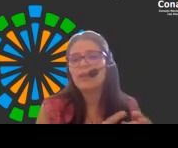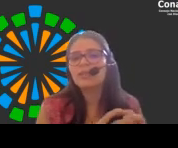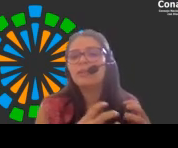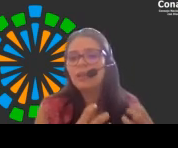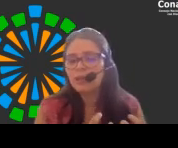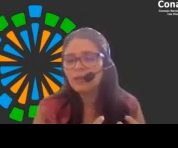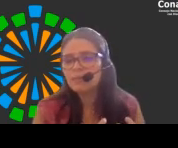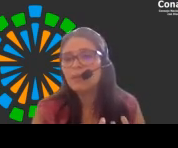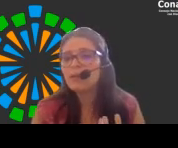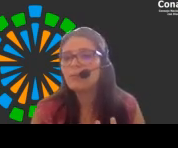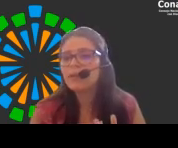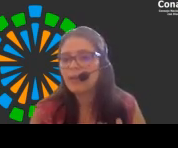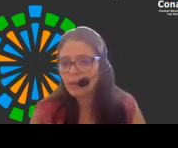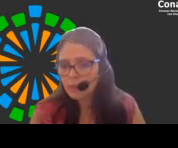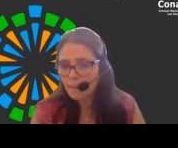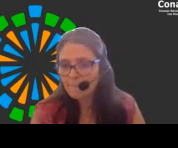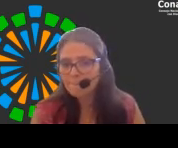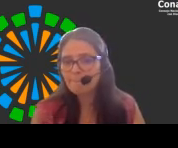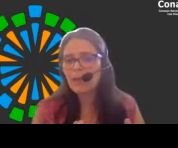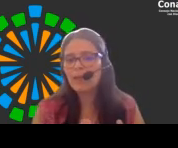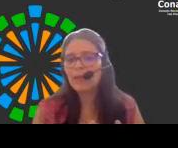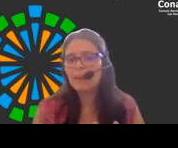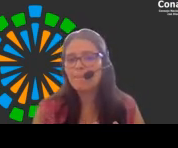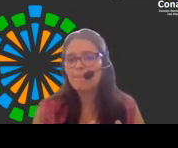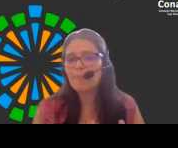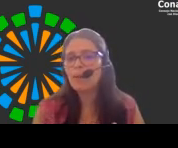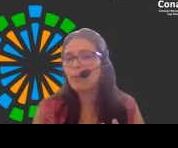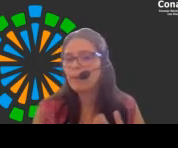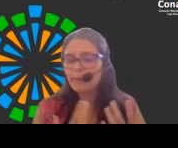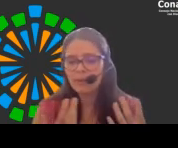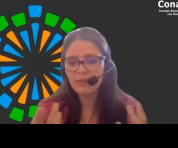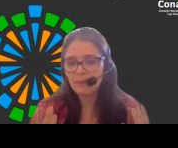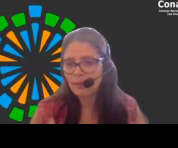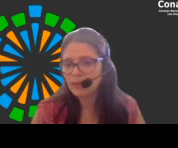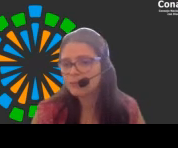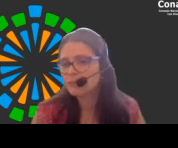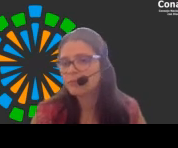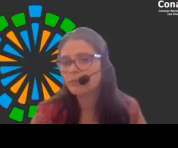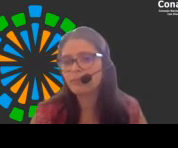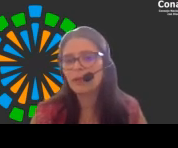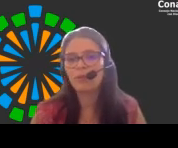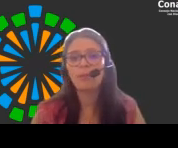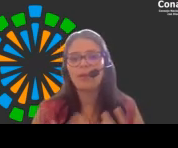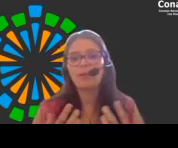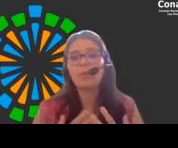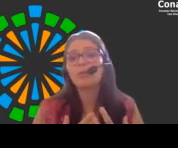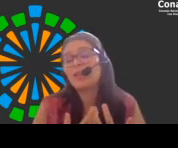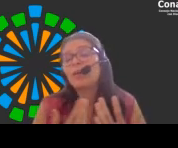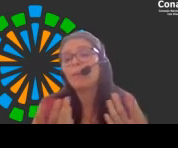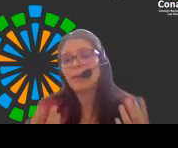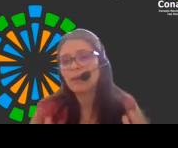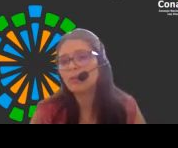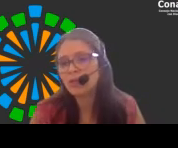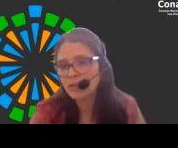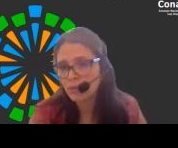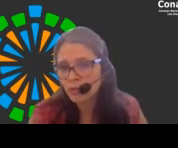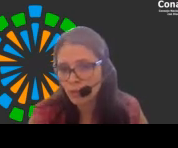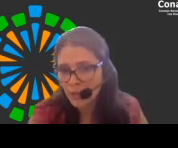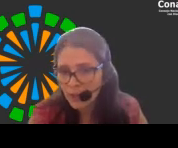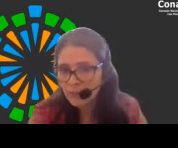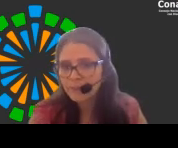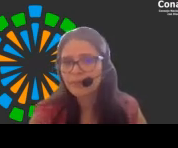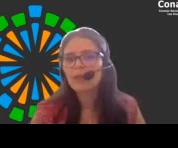se va a sentir más limitado no puede participar y no puede o se le complica